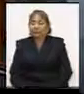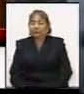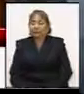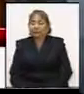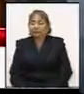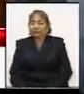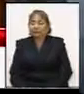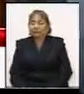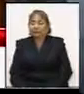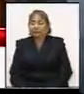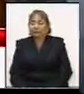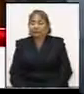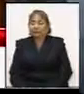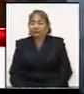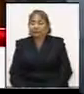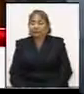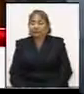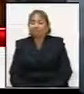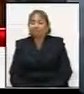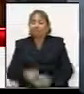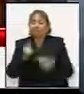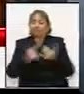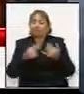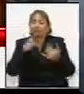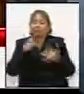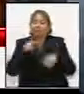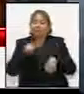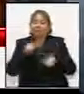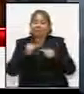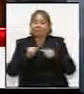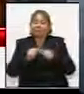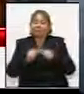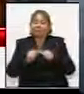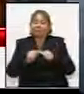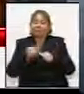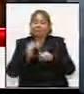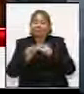terminar, simplemente quiero decir de que este nombramiento